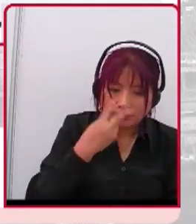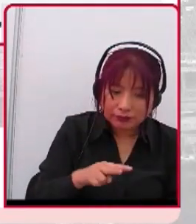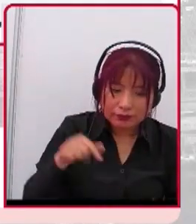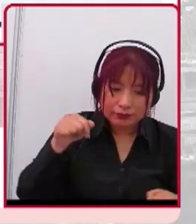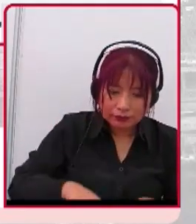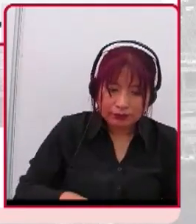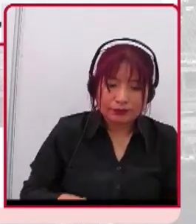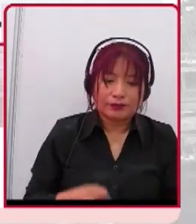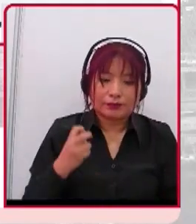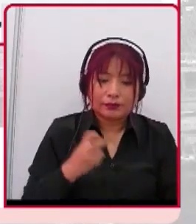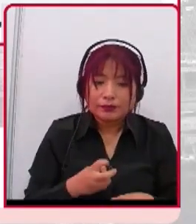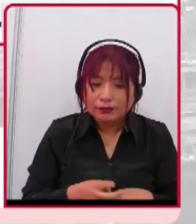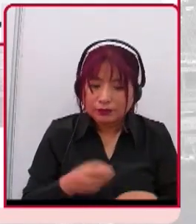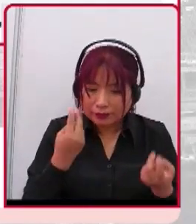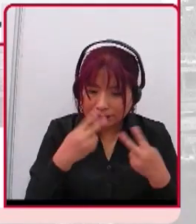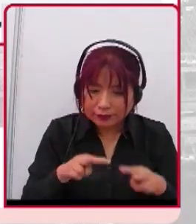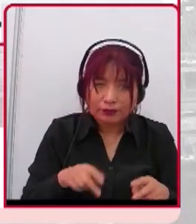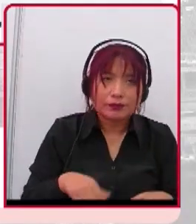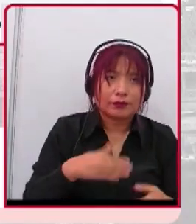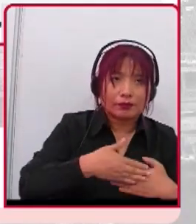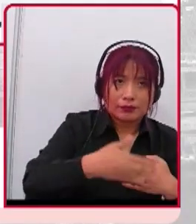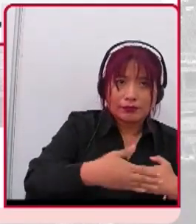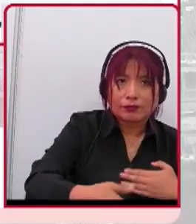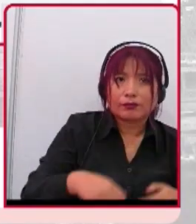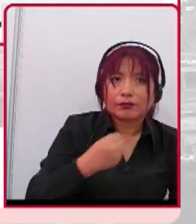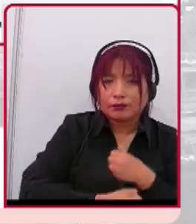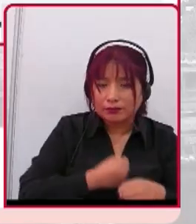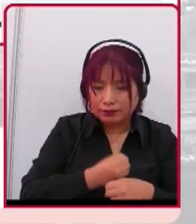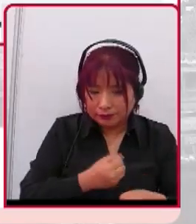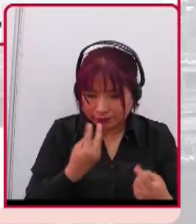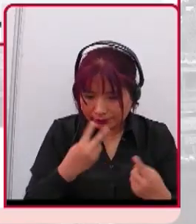estos desafíos que se nos han ido presentando a lo largo de los años.